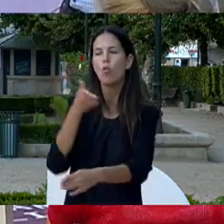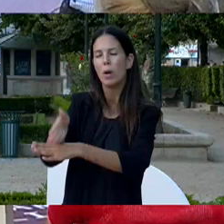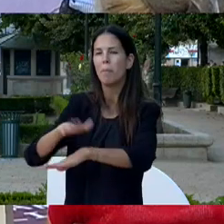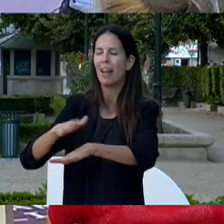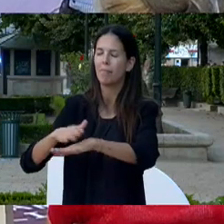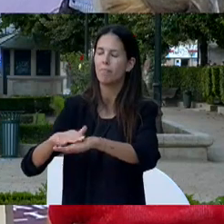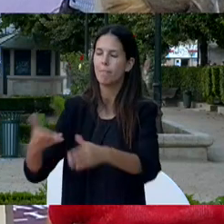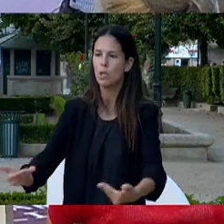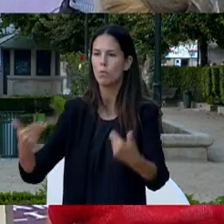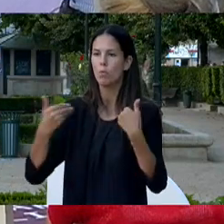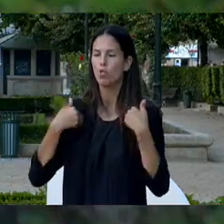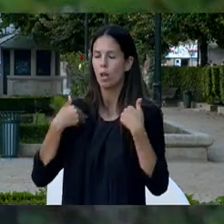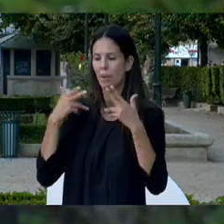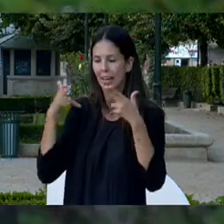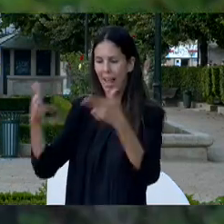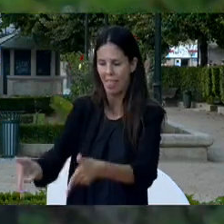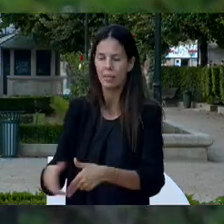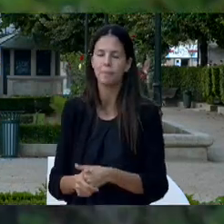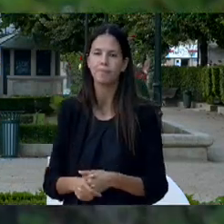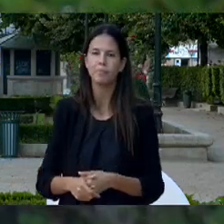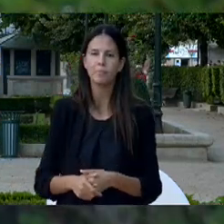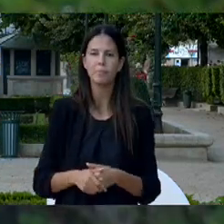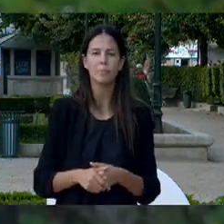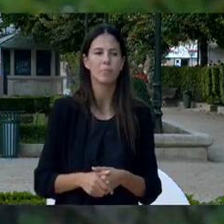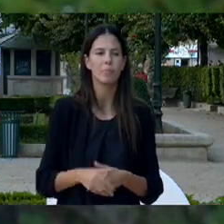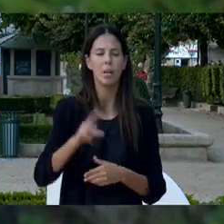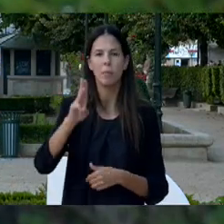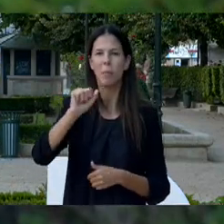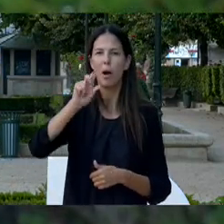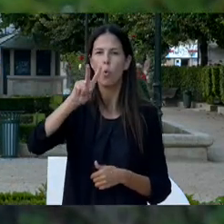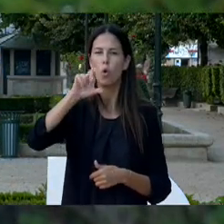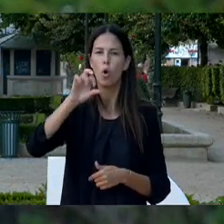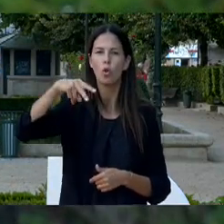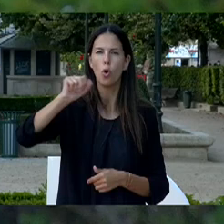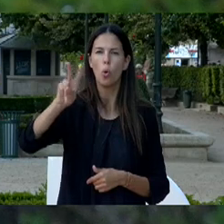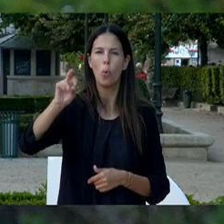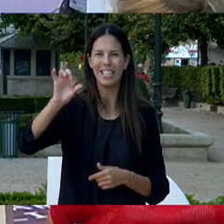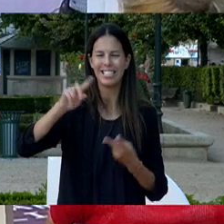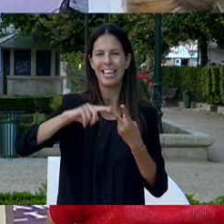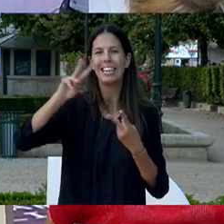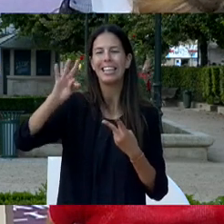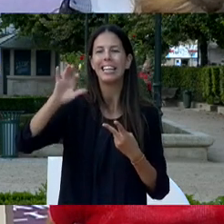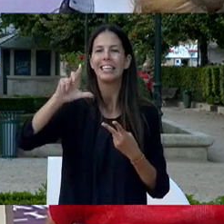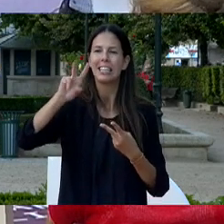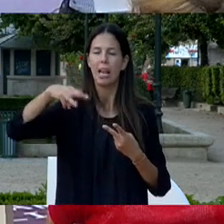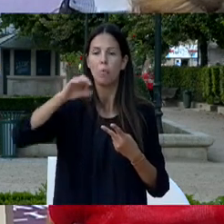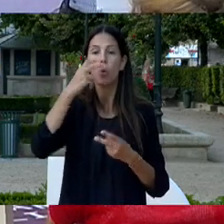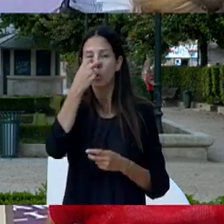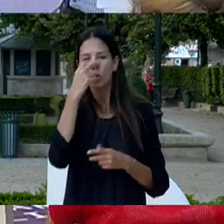dos cadáveres a San Mauro cando chegaron. A Paulo Novas e a Telmo Hernández, que ademais, como curiosidade, que as